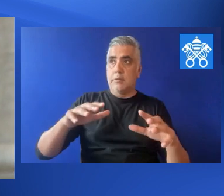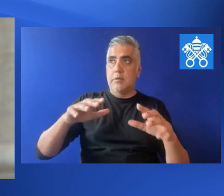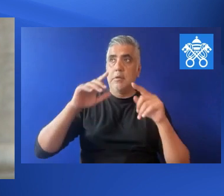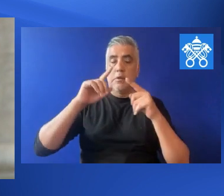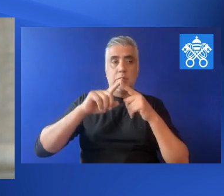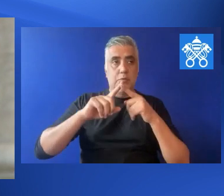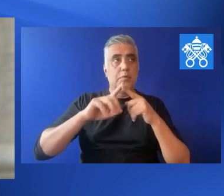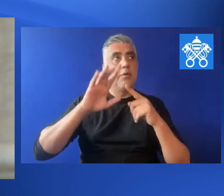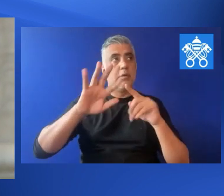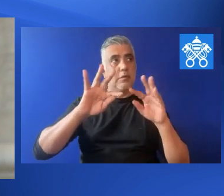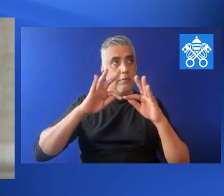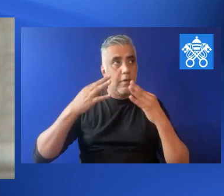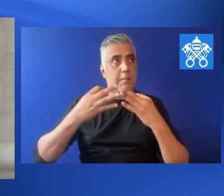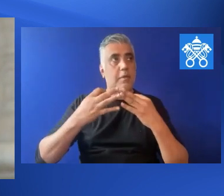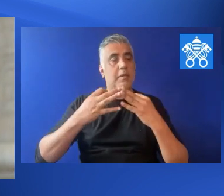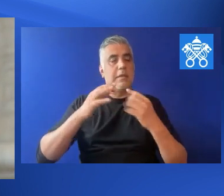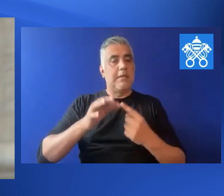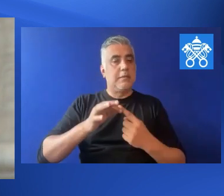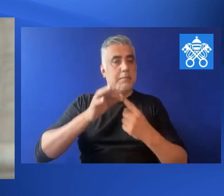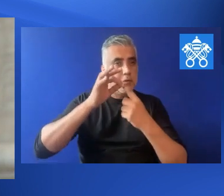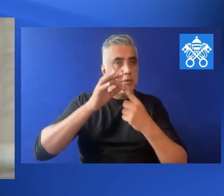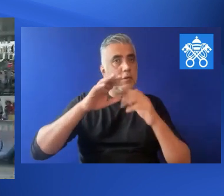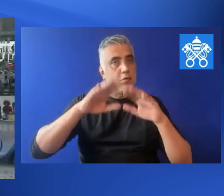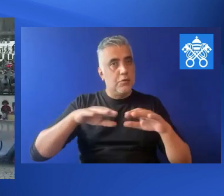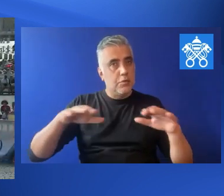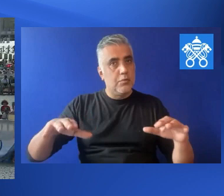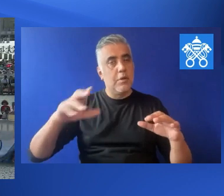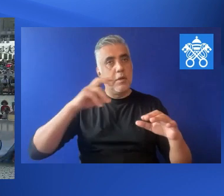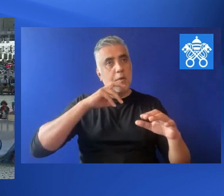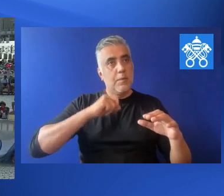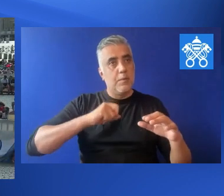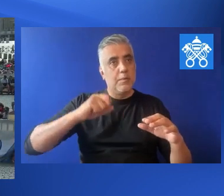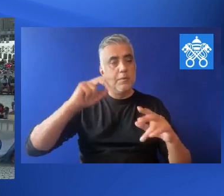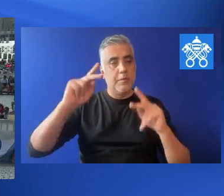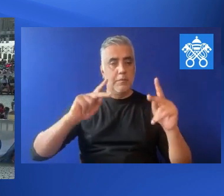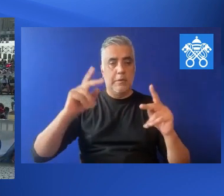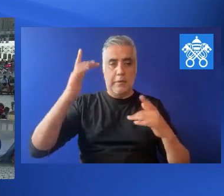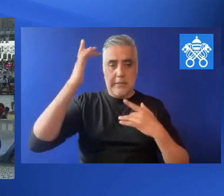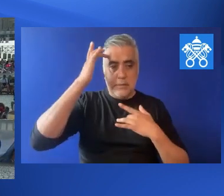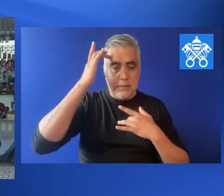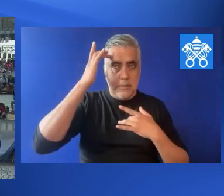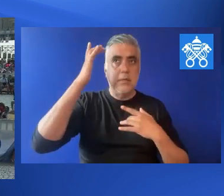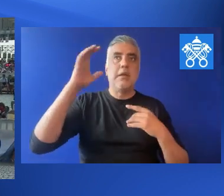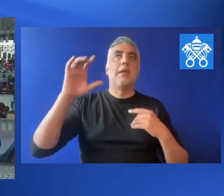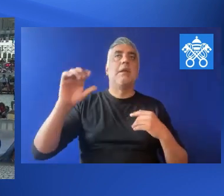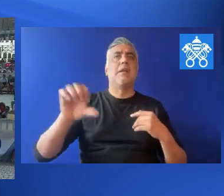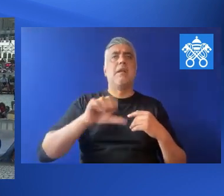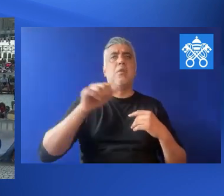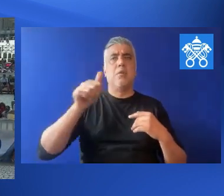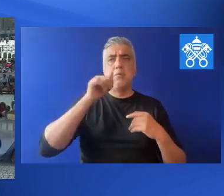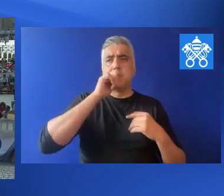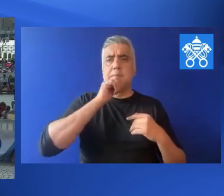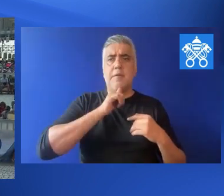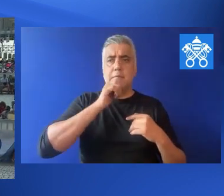presentes la bendición apostólica, que extiende complacido a sus familiares, especialmente a los niños y a